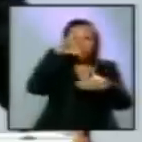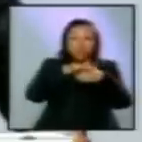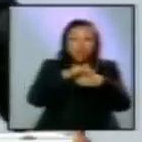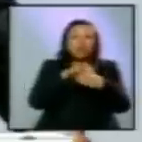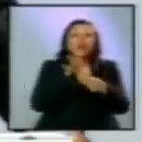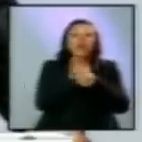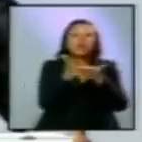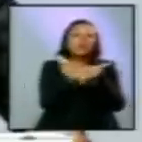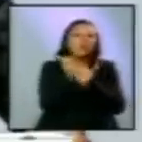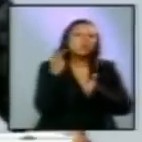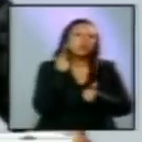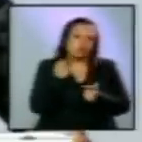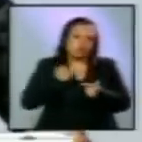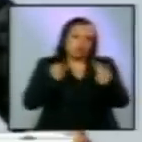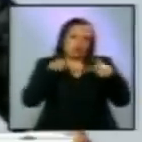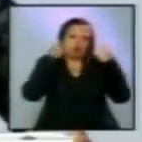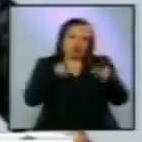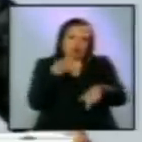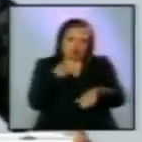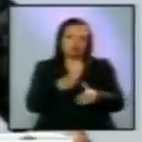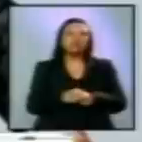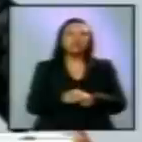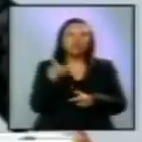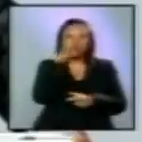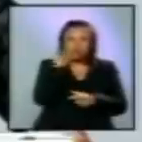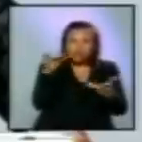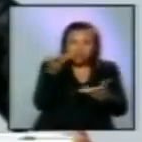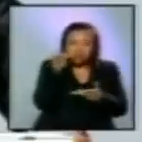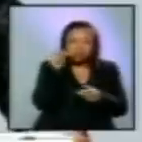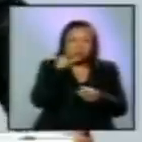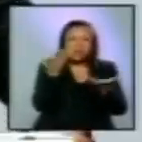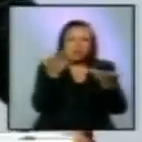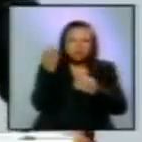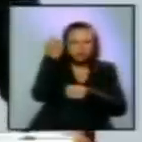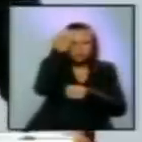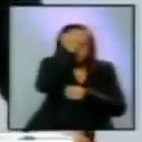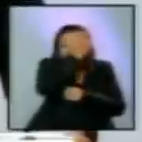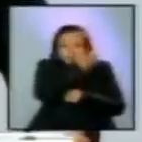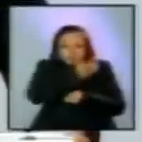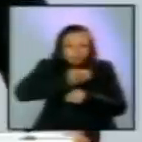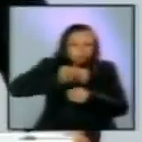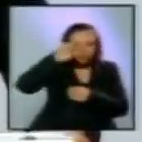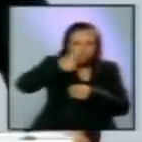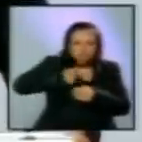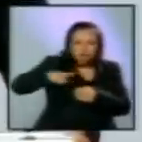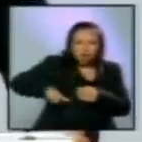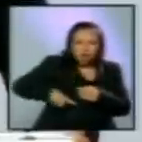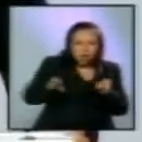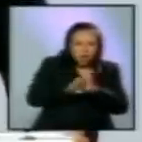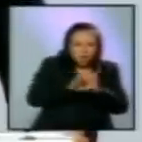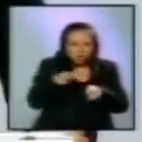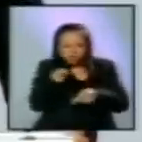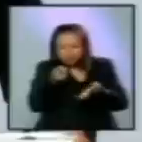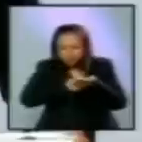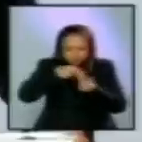partido que yo represento y que al hacerlo, en alguna forma también emitieron su evaluación a la gestión de mi gobierno, que había cumplido con sus